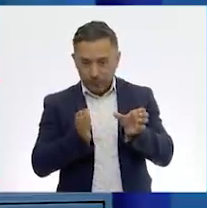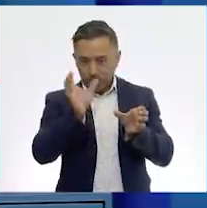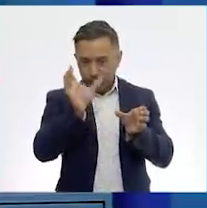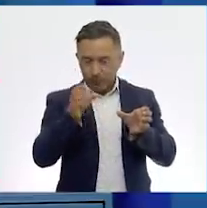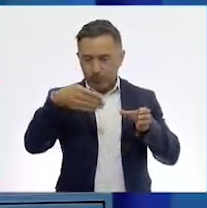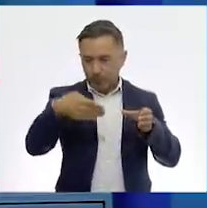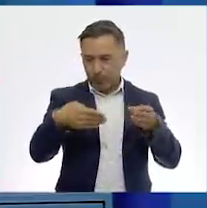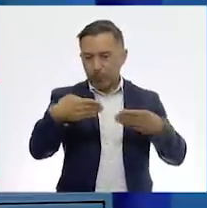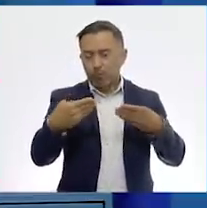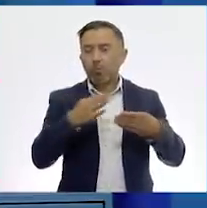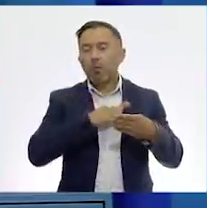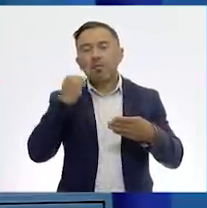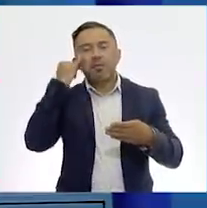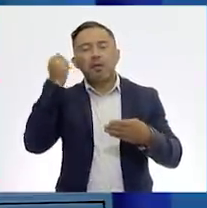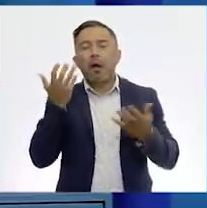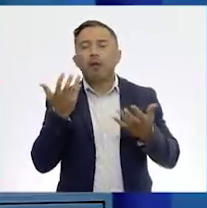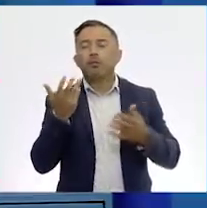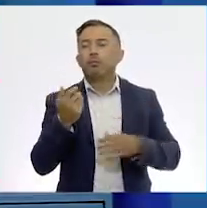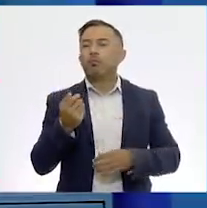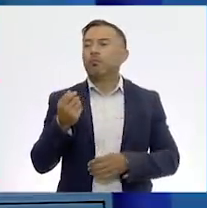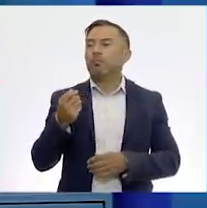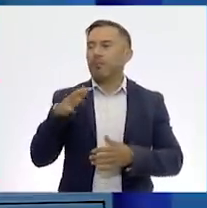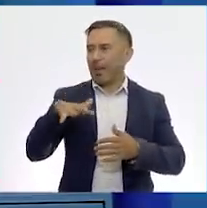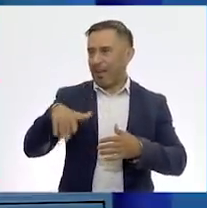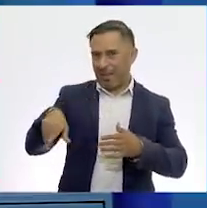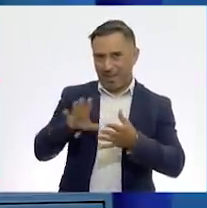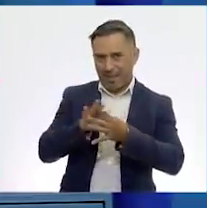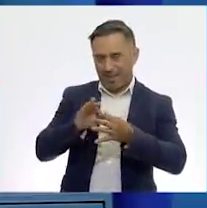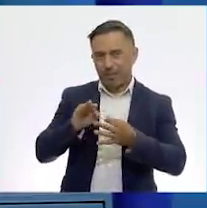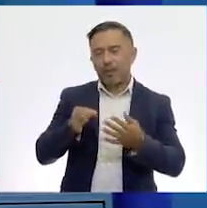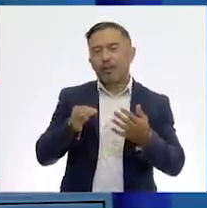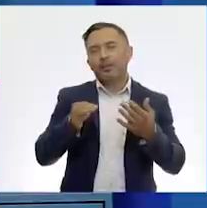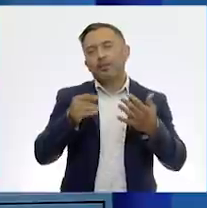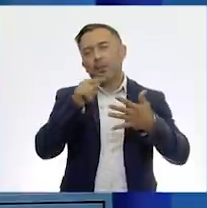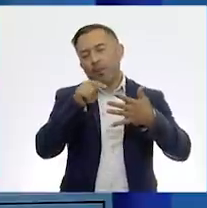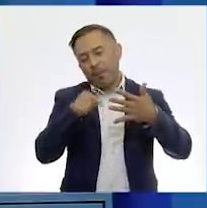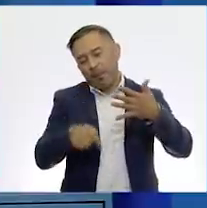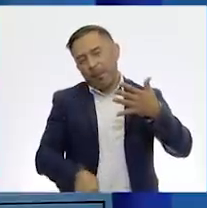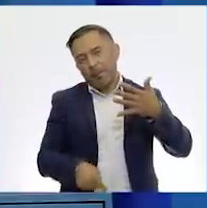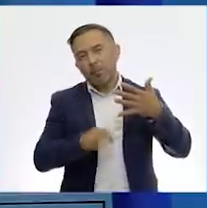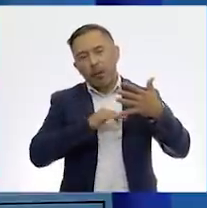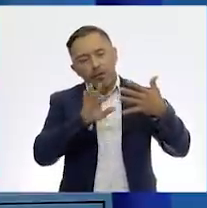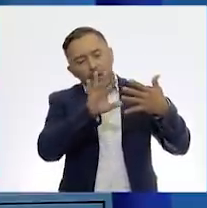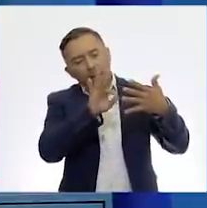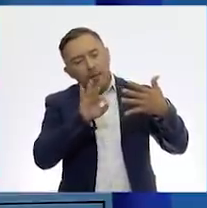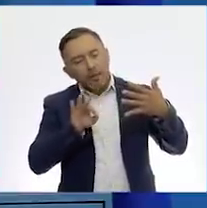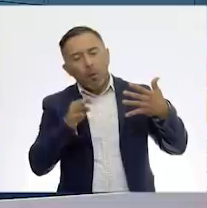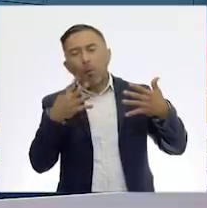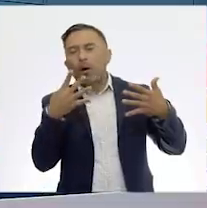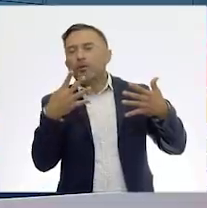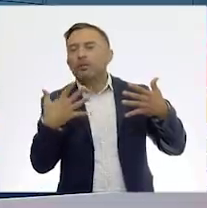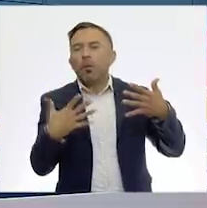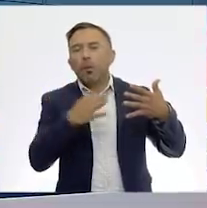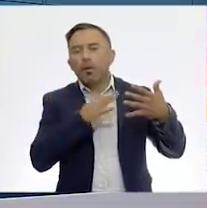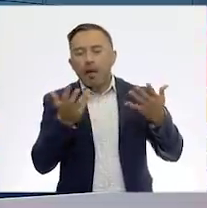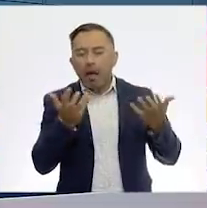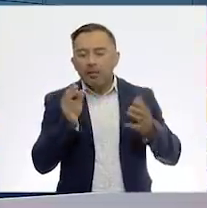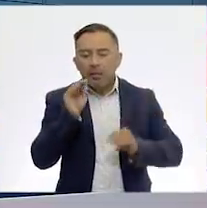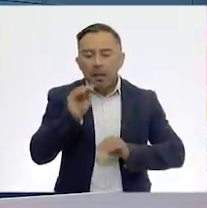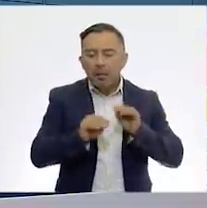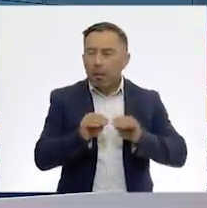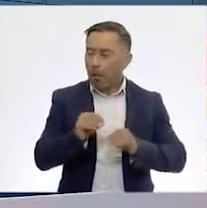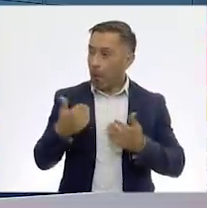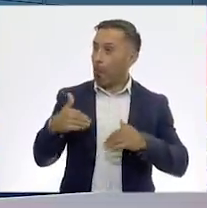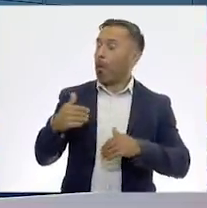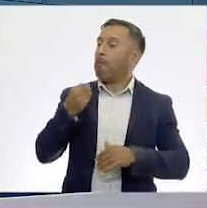rescatar 4 o 5 elementos o principios de composición que vimos el día de hoy. Ah, muy bien. Buenísimo. Wow, muy bien. Entonces pueden ir